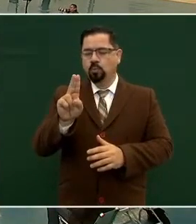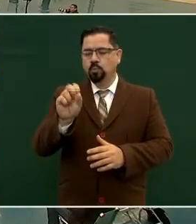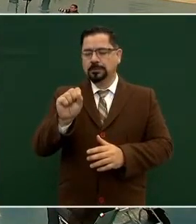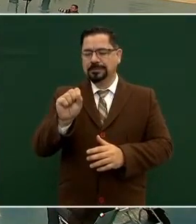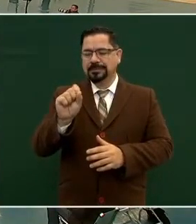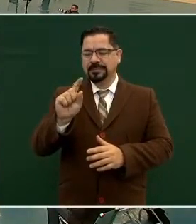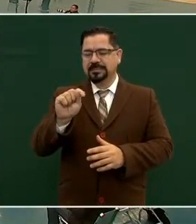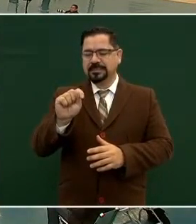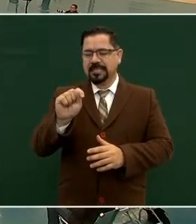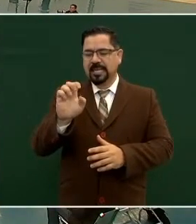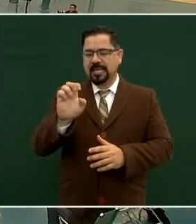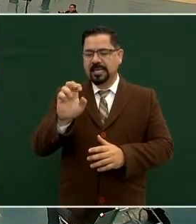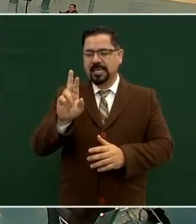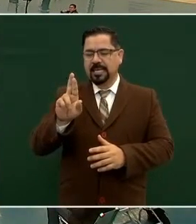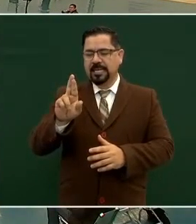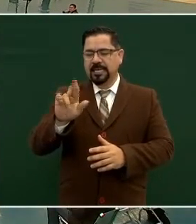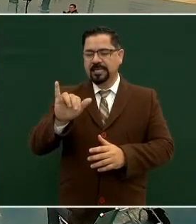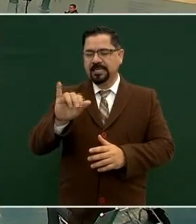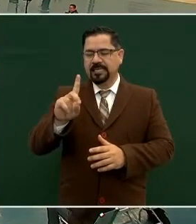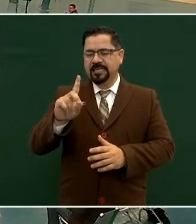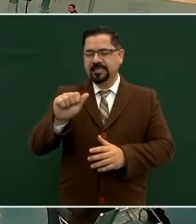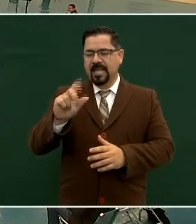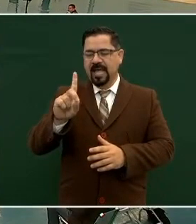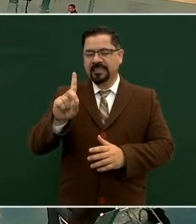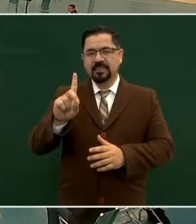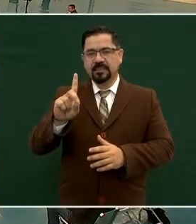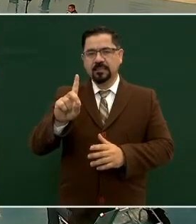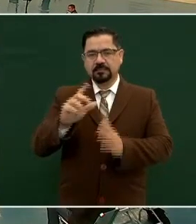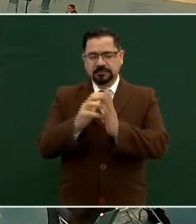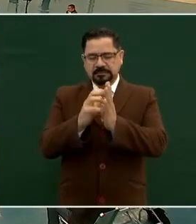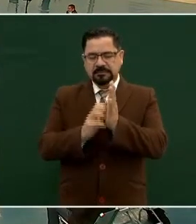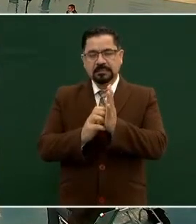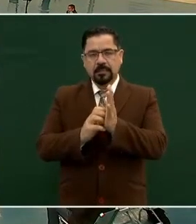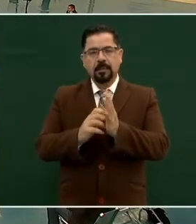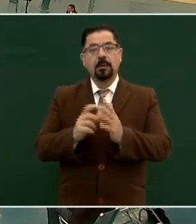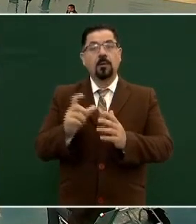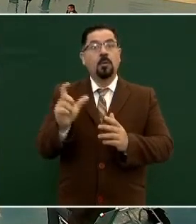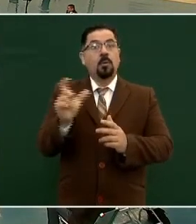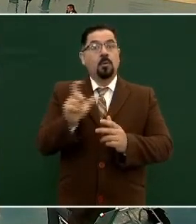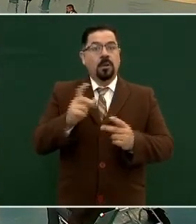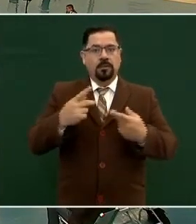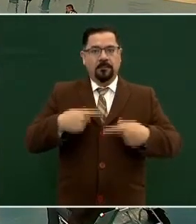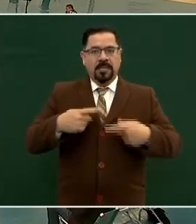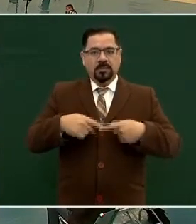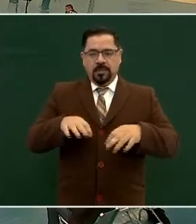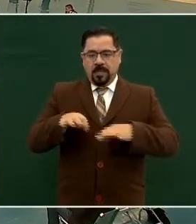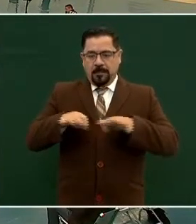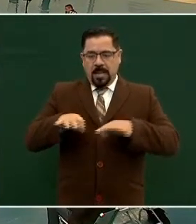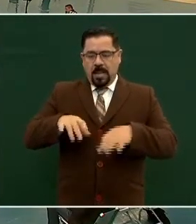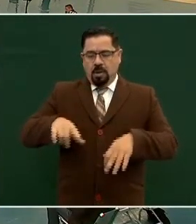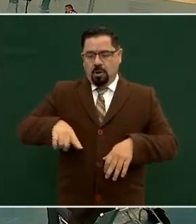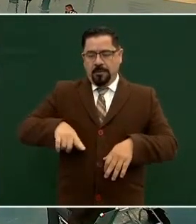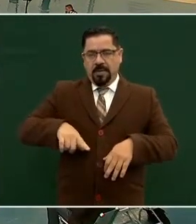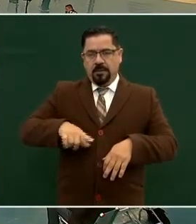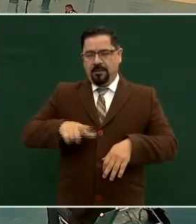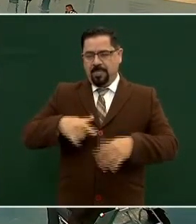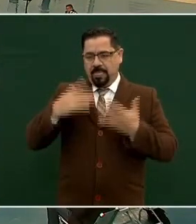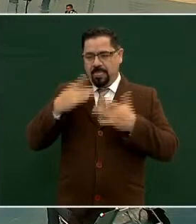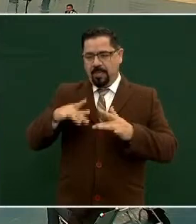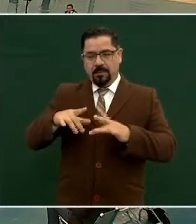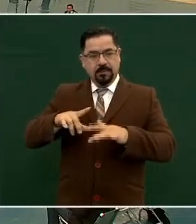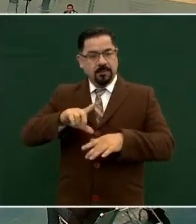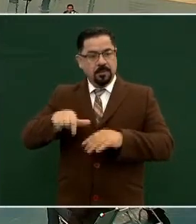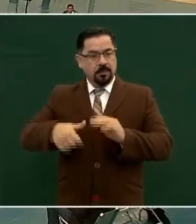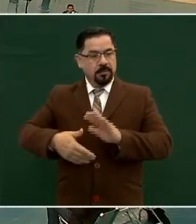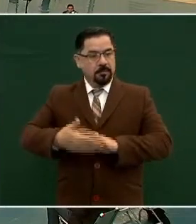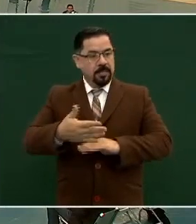durante un tiempo no se pueda ir a trabajar a una empresa vinculada a lo que fue su